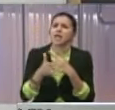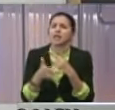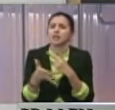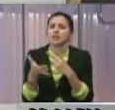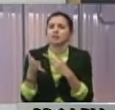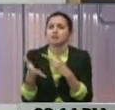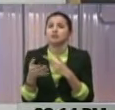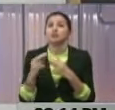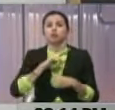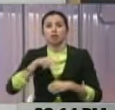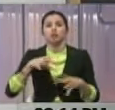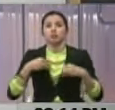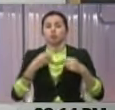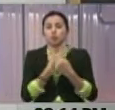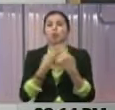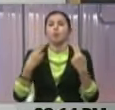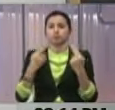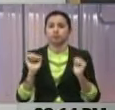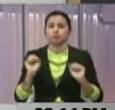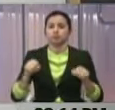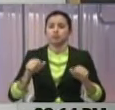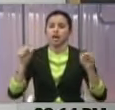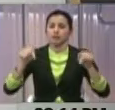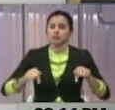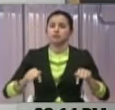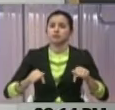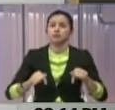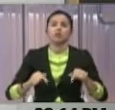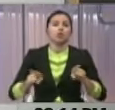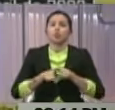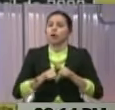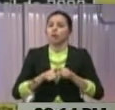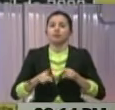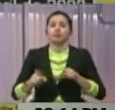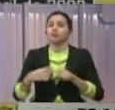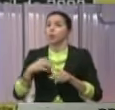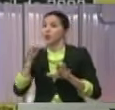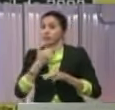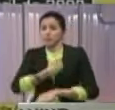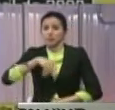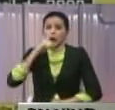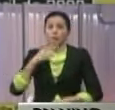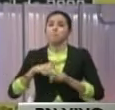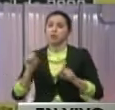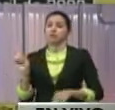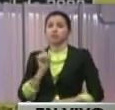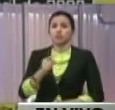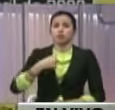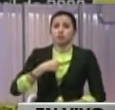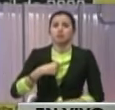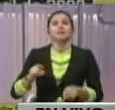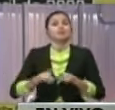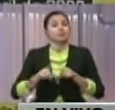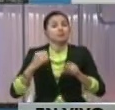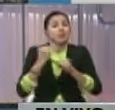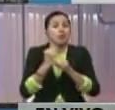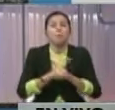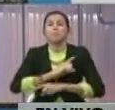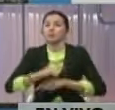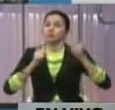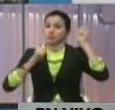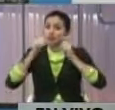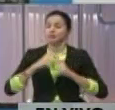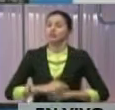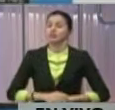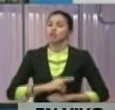nosotros nos comprometemos, lo hemos dicho. Nosotros estamos aquí en nombre del presidente Nicolás Maduro, pero esta es una obra además del comandante Hugo Chávez. Y nos